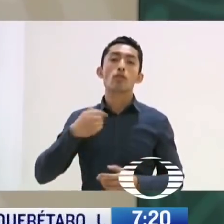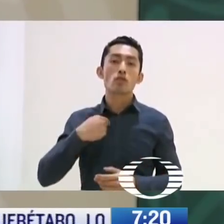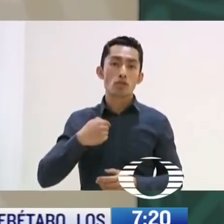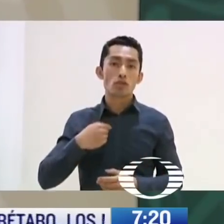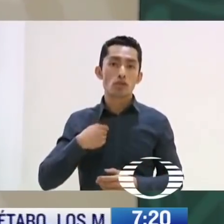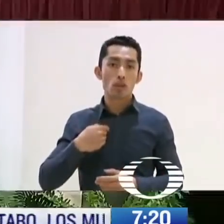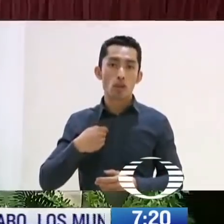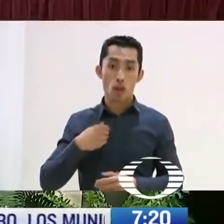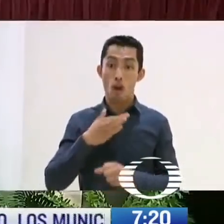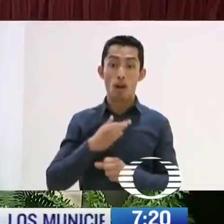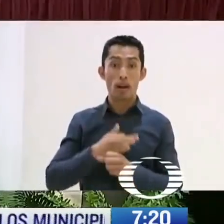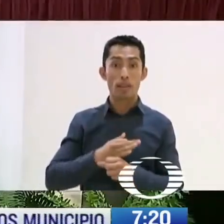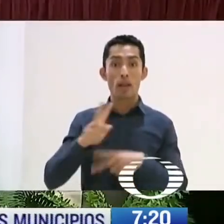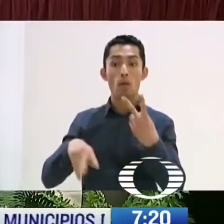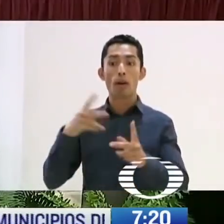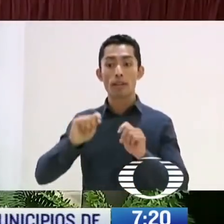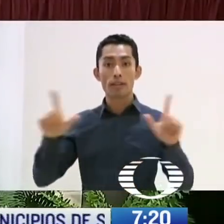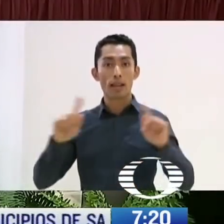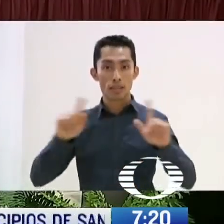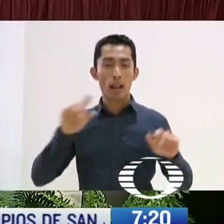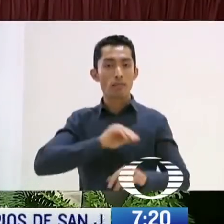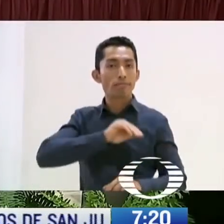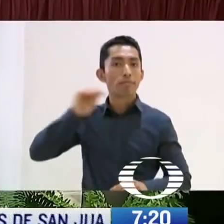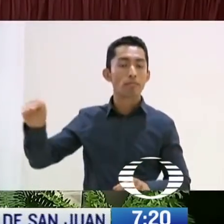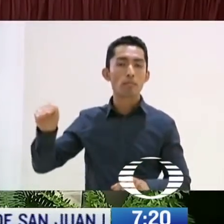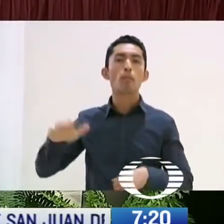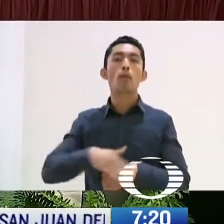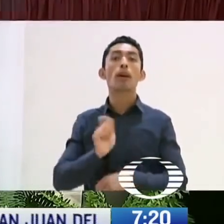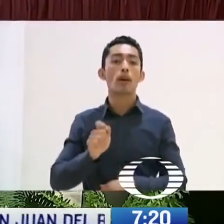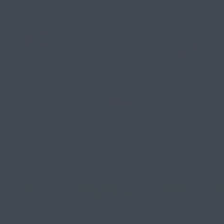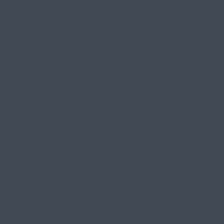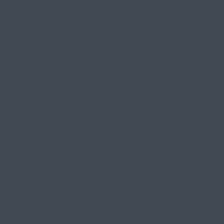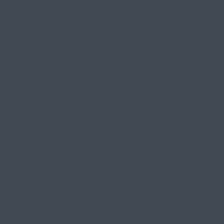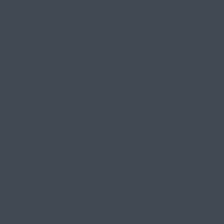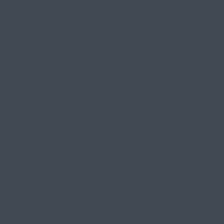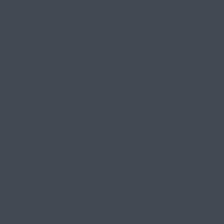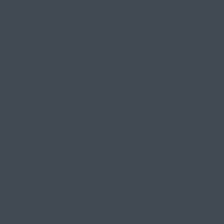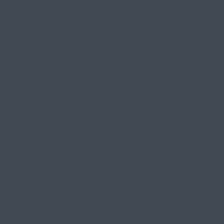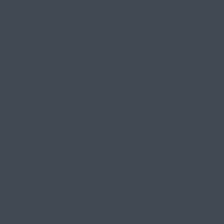Carmen Jaimes, Noticieros Televisa, Puebla, enviada especial.